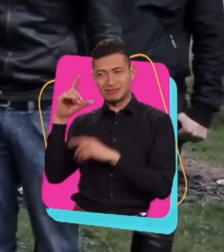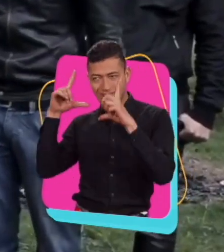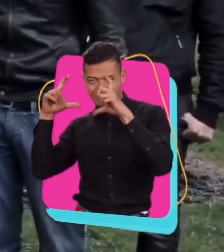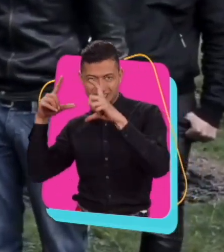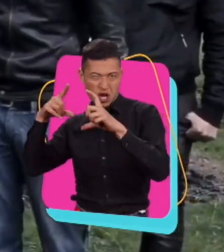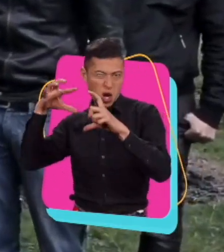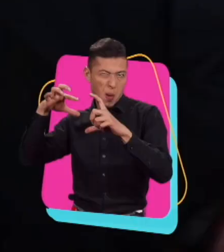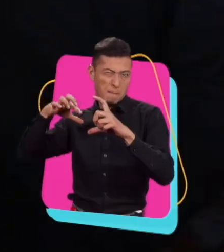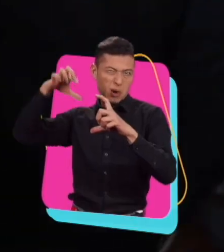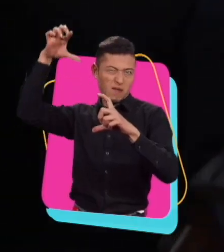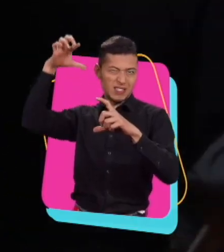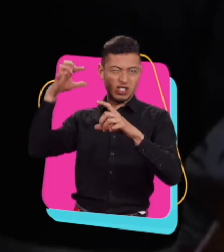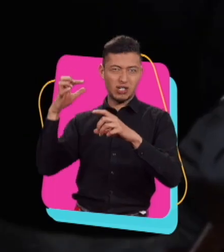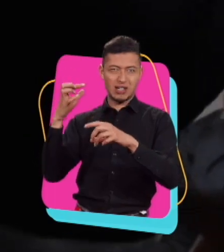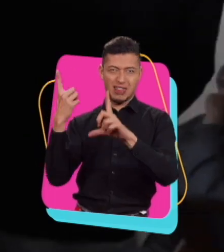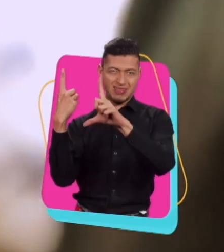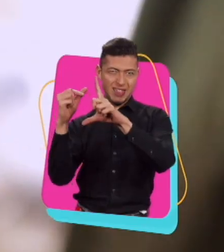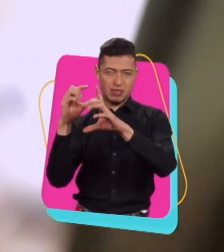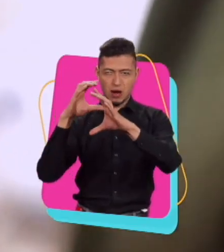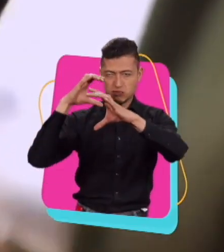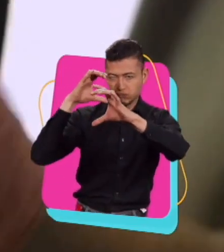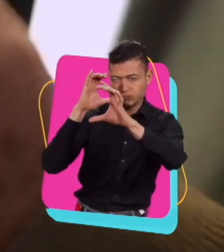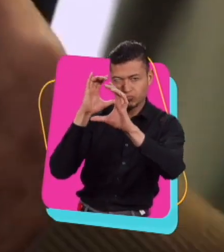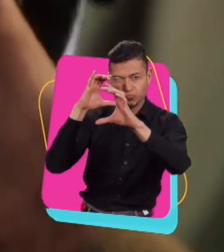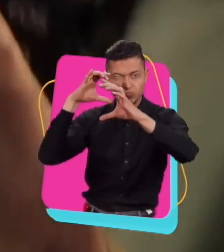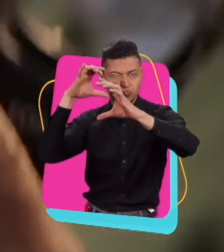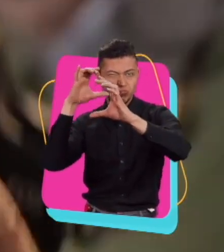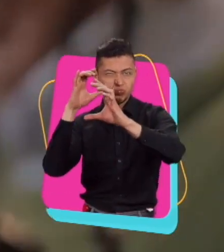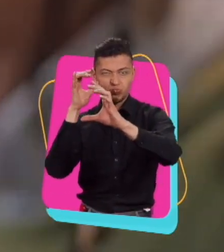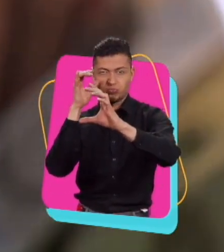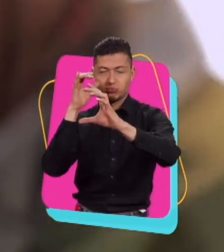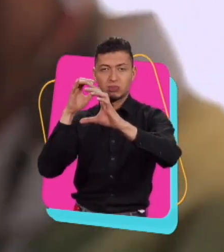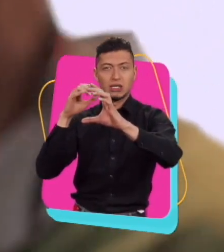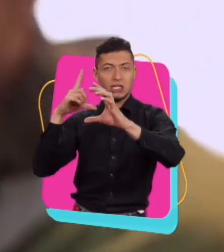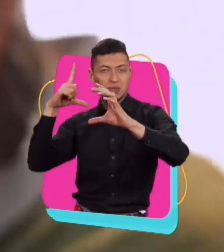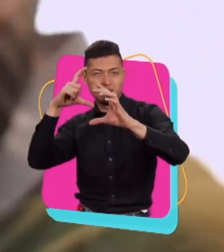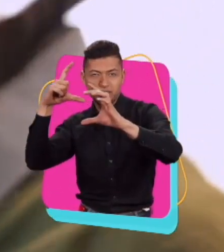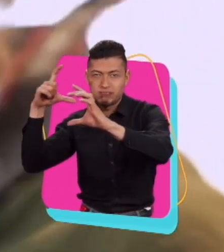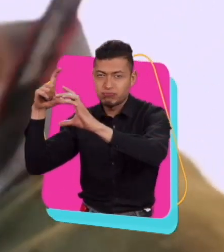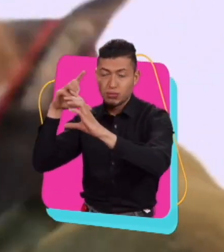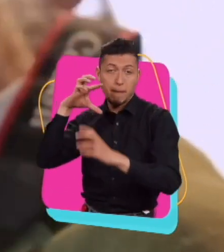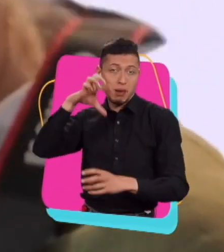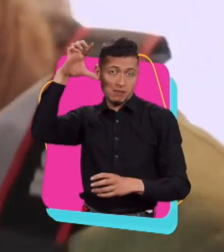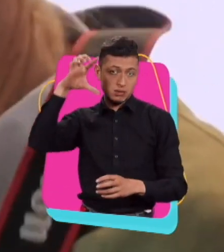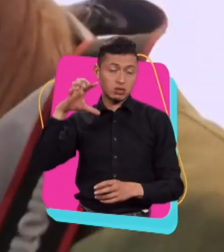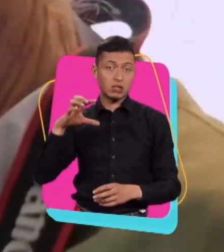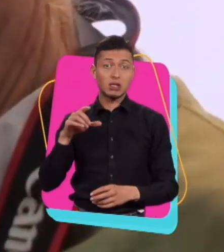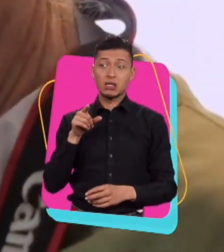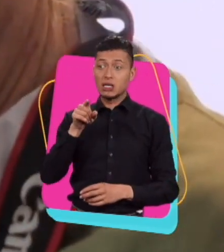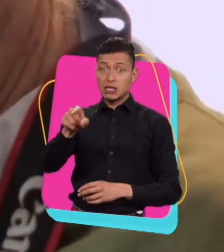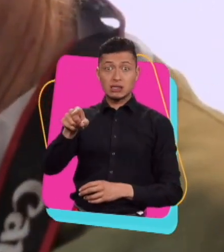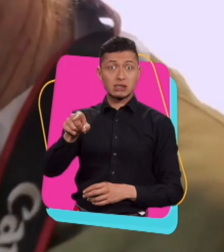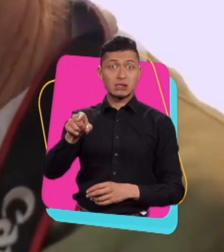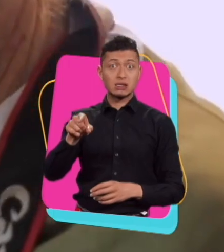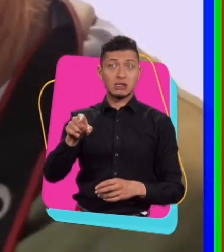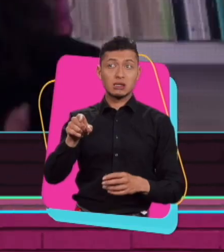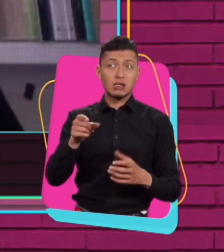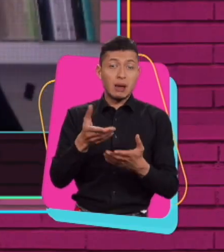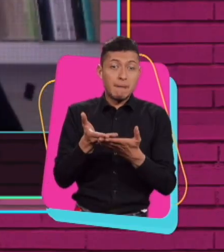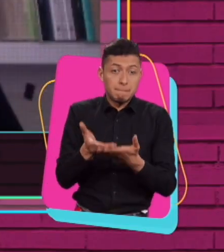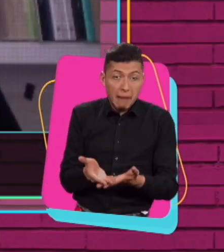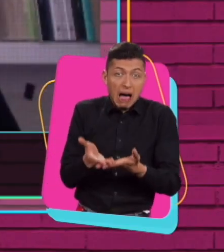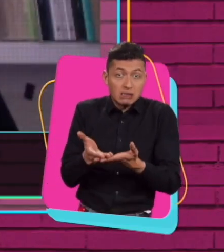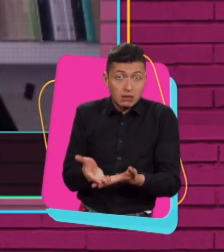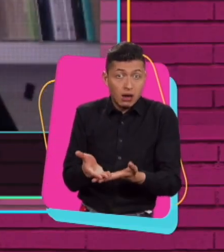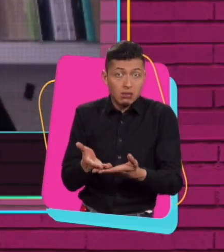digitales de alta gama profesionales, que son a las que nosotros nos enfrentamos, no son